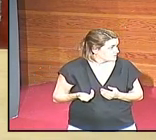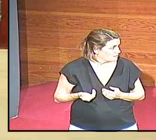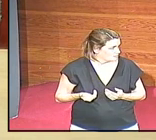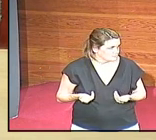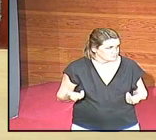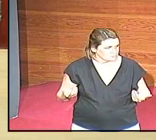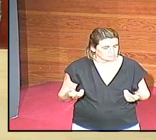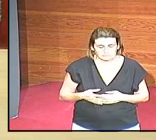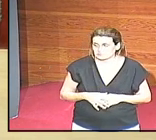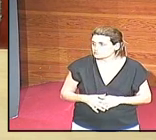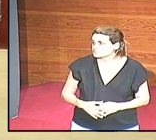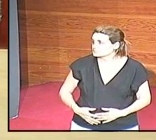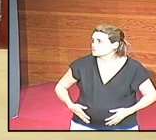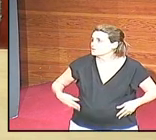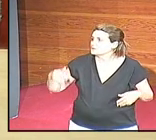lamentablemente